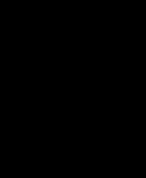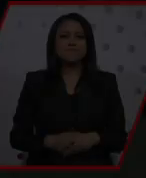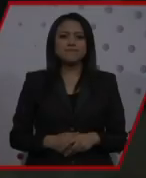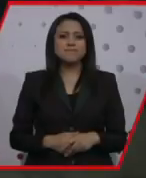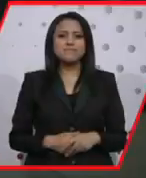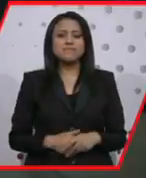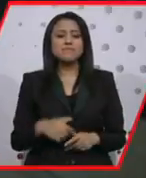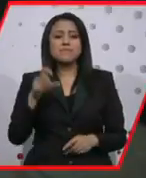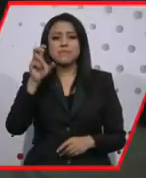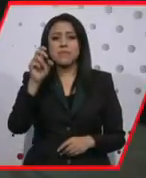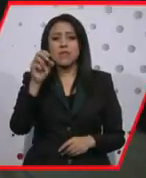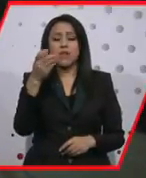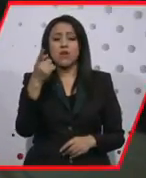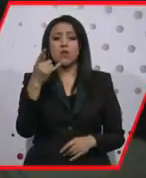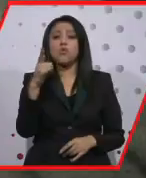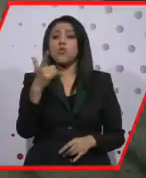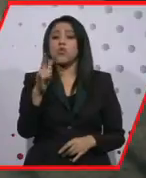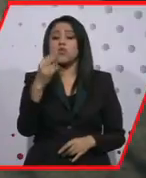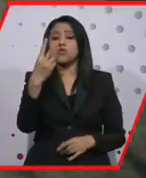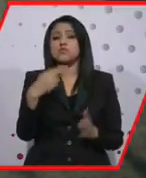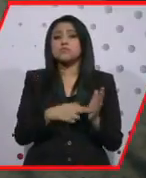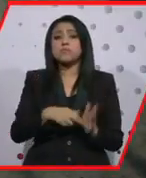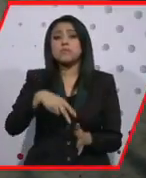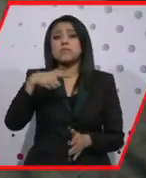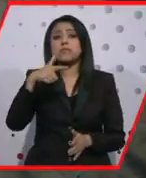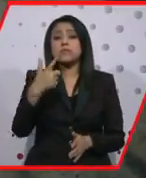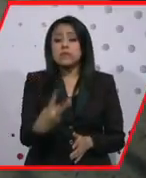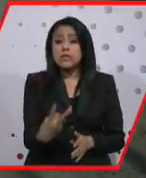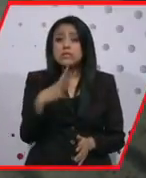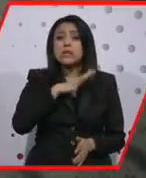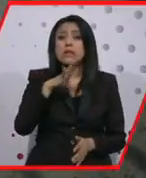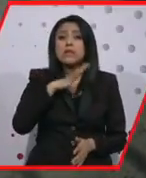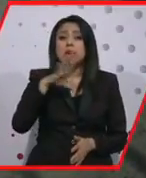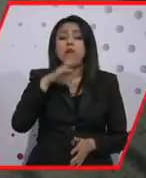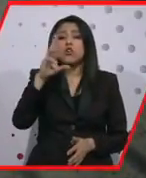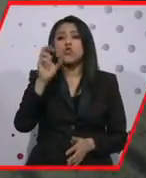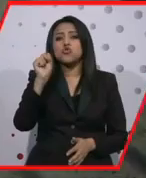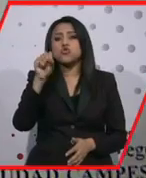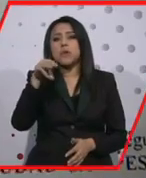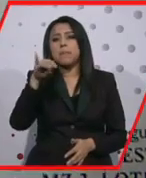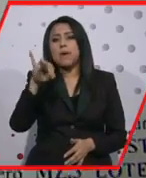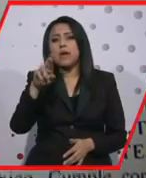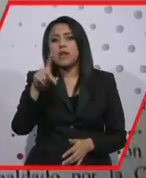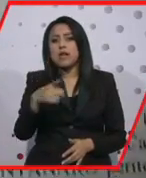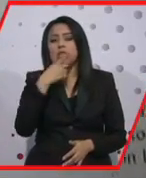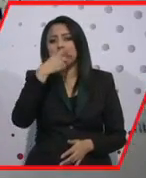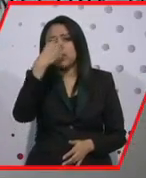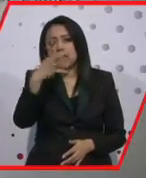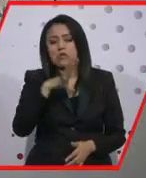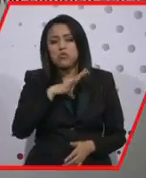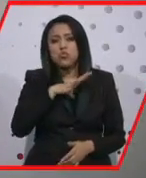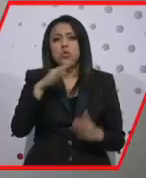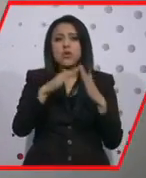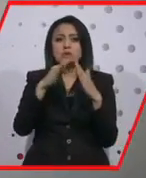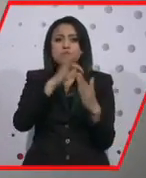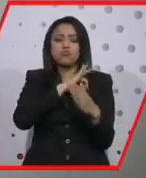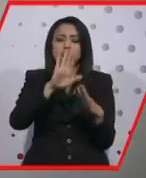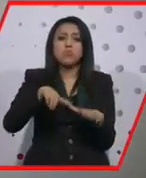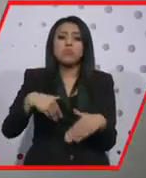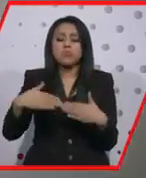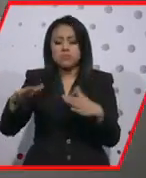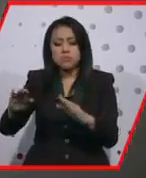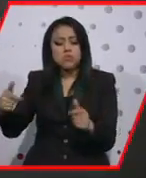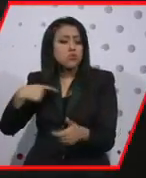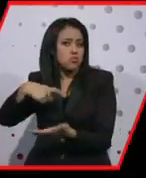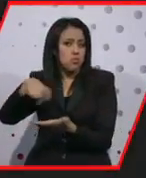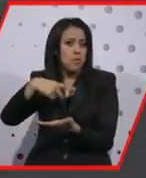el 30 de julio del 2003 a la señora maría esperanza lópez medina le otorgaron el crédito para obtener su casa pero hubo un detalle en la construcción